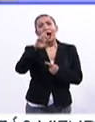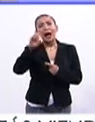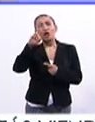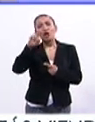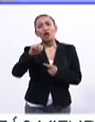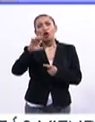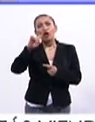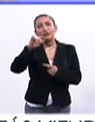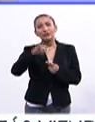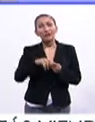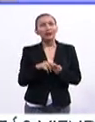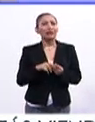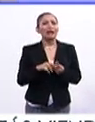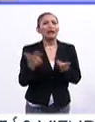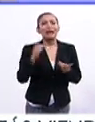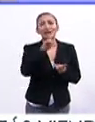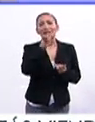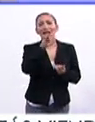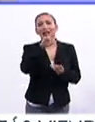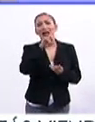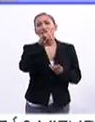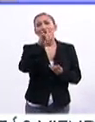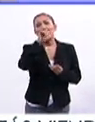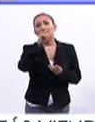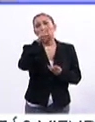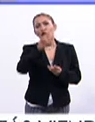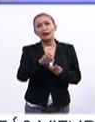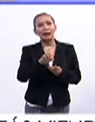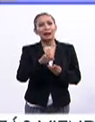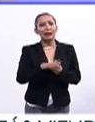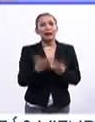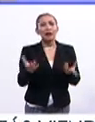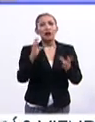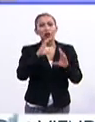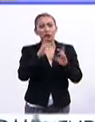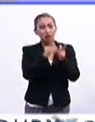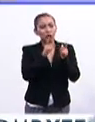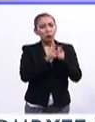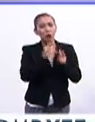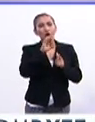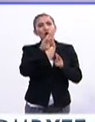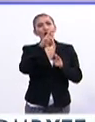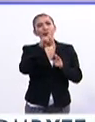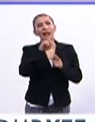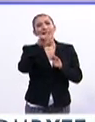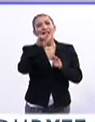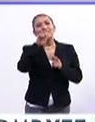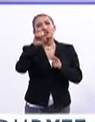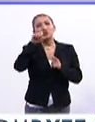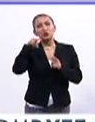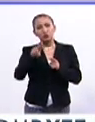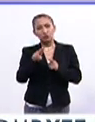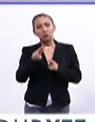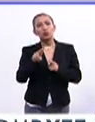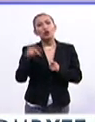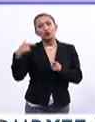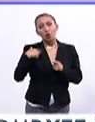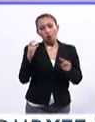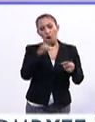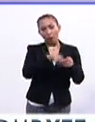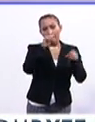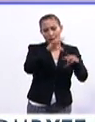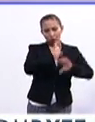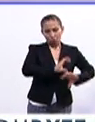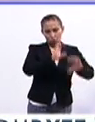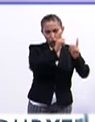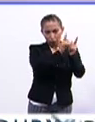y uno en solo sin zaira de la torre el color dice que es justamente el coral del que yo formo parte